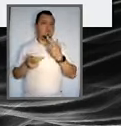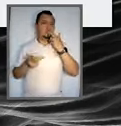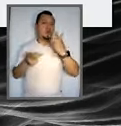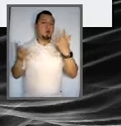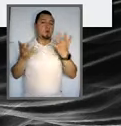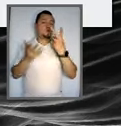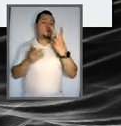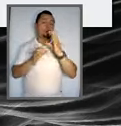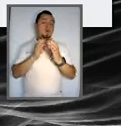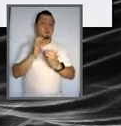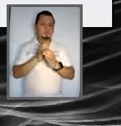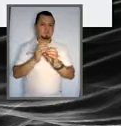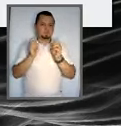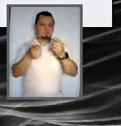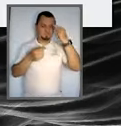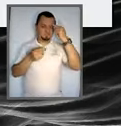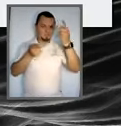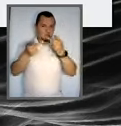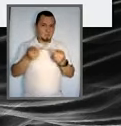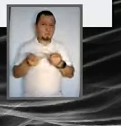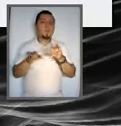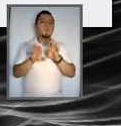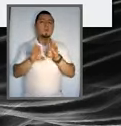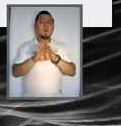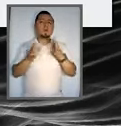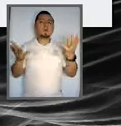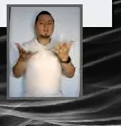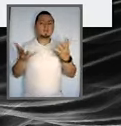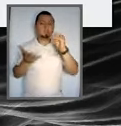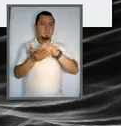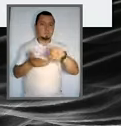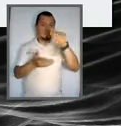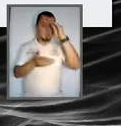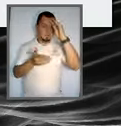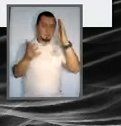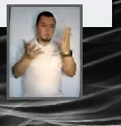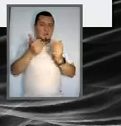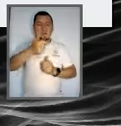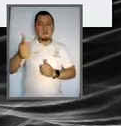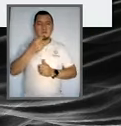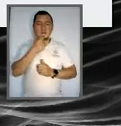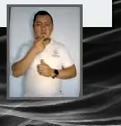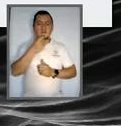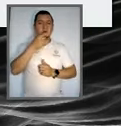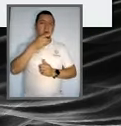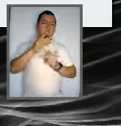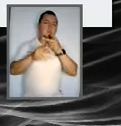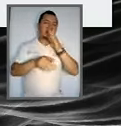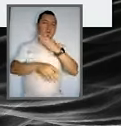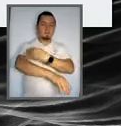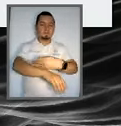vía de dos cosas, de generar contenidos y de cómo se hacen llegar y cómo se comunican esos contenidos a cada niño, niña y padre de